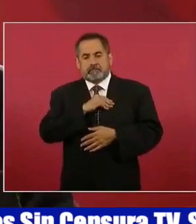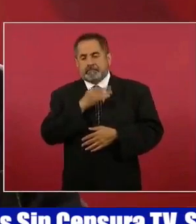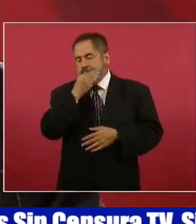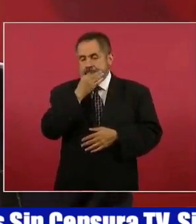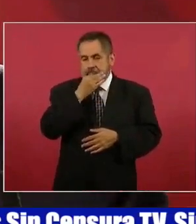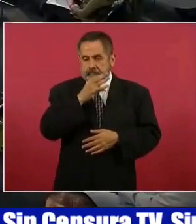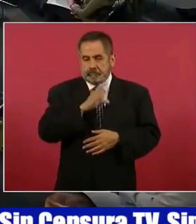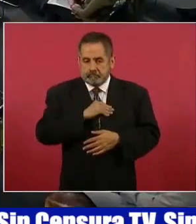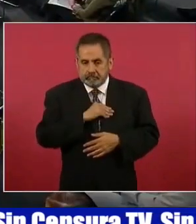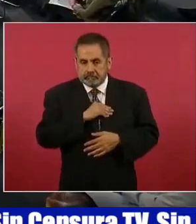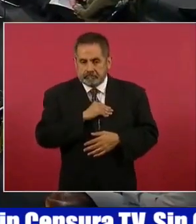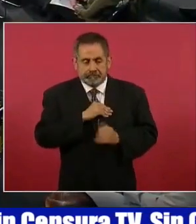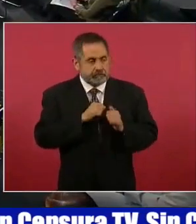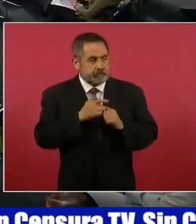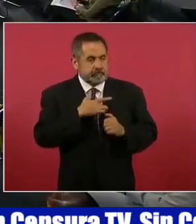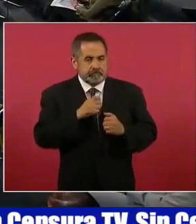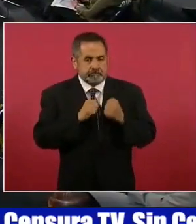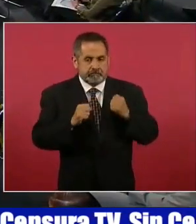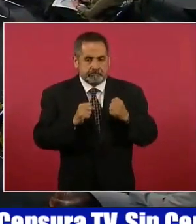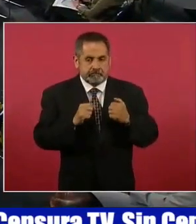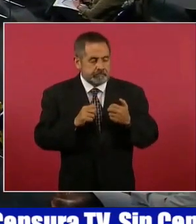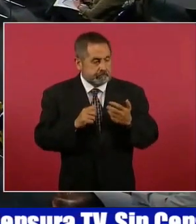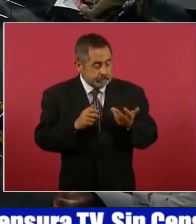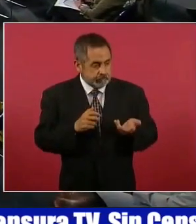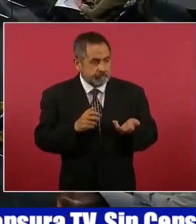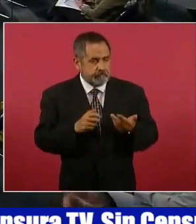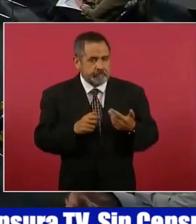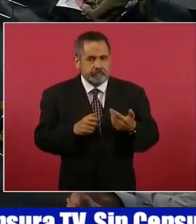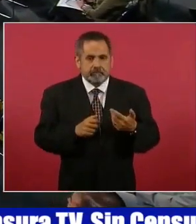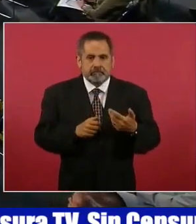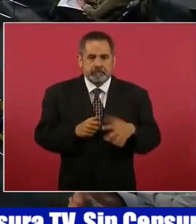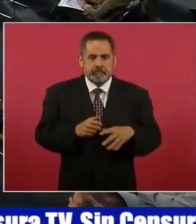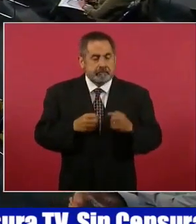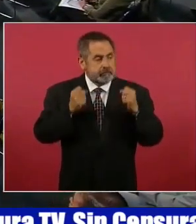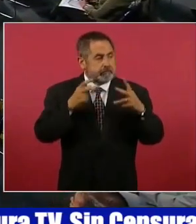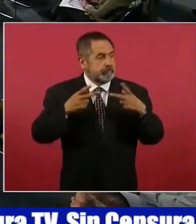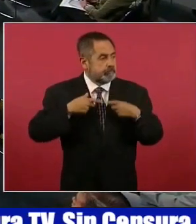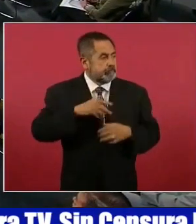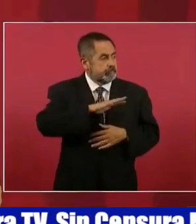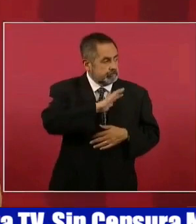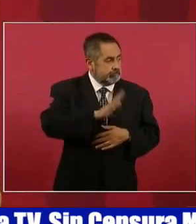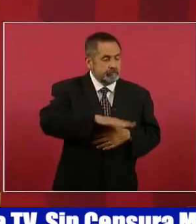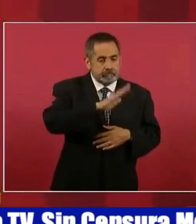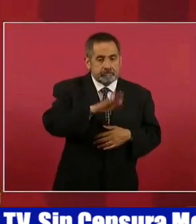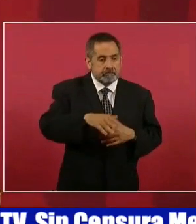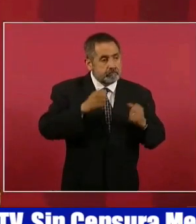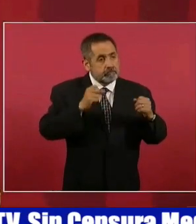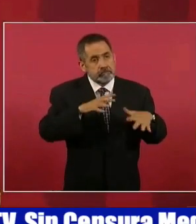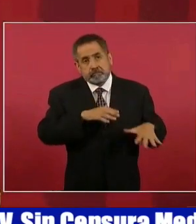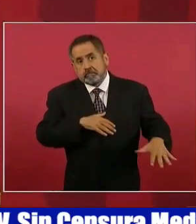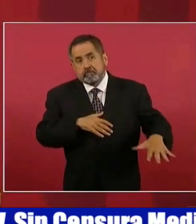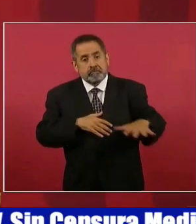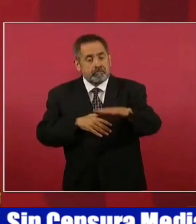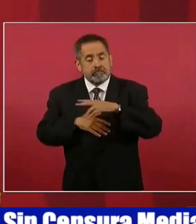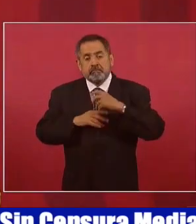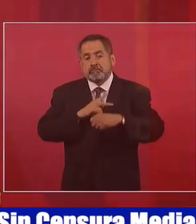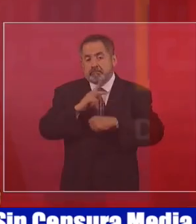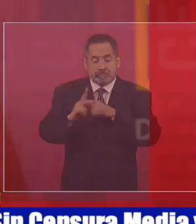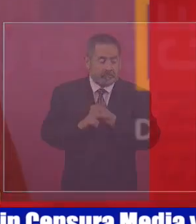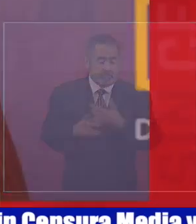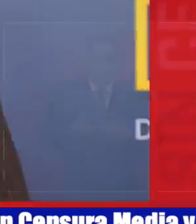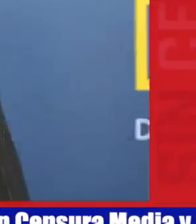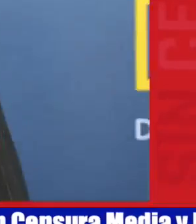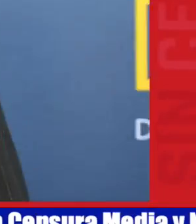exhibe a Carlos Loret de Mola. Así de sencillo. Dijo el presidente